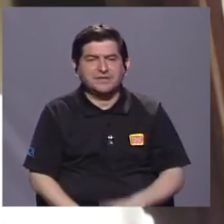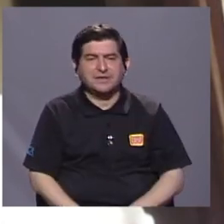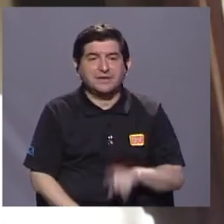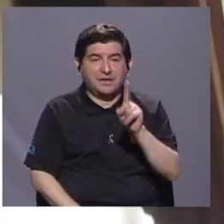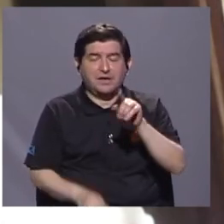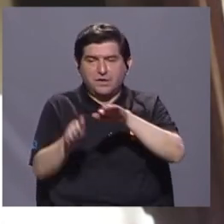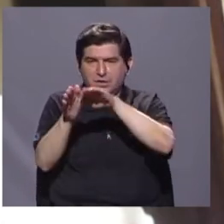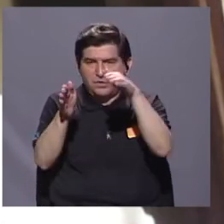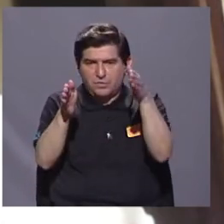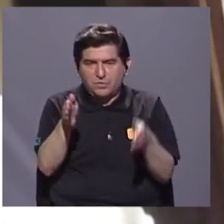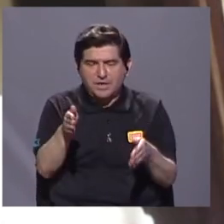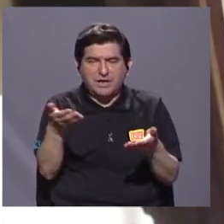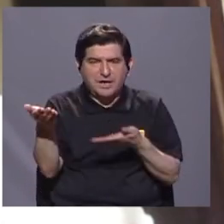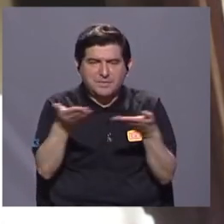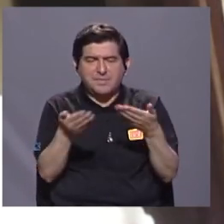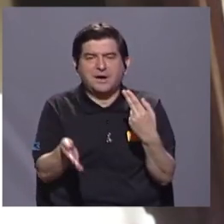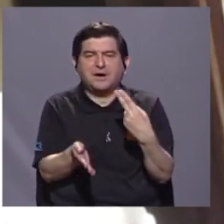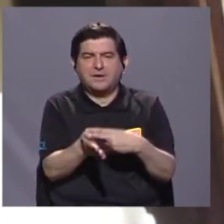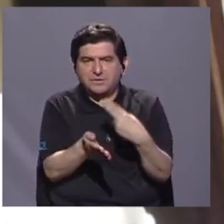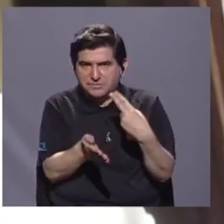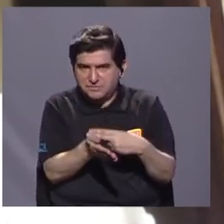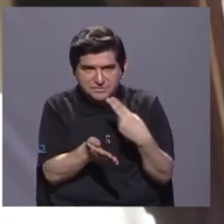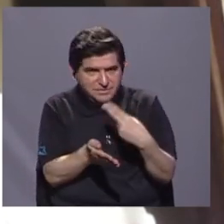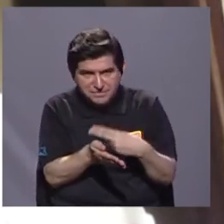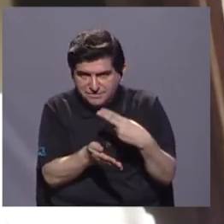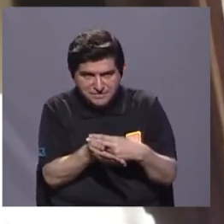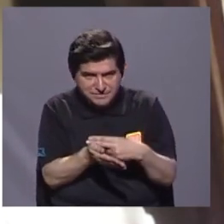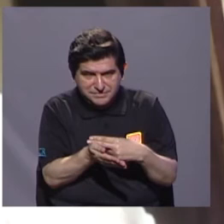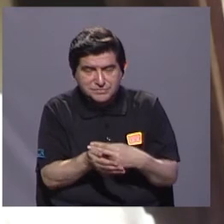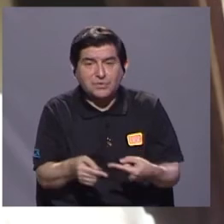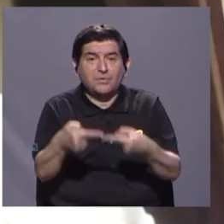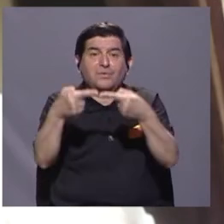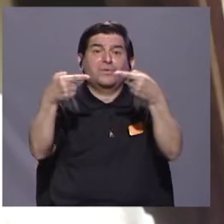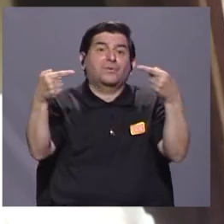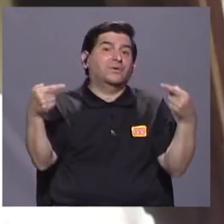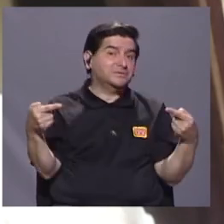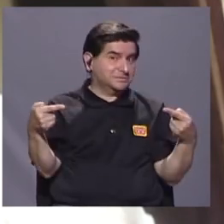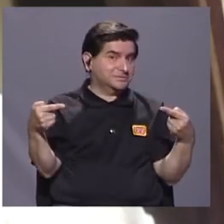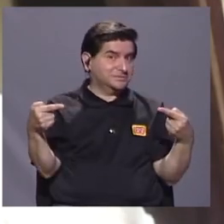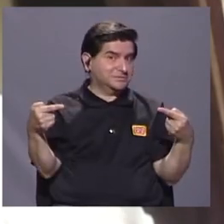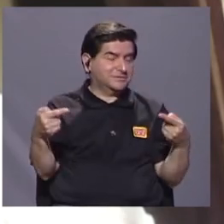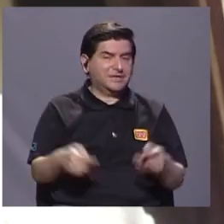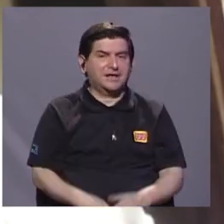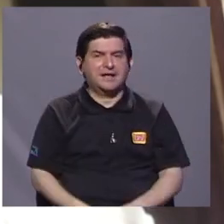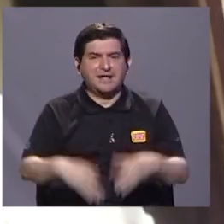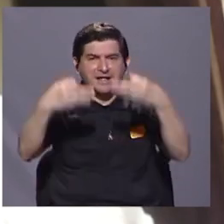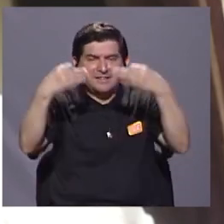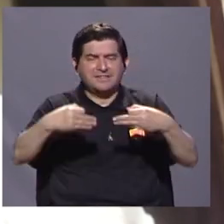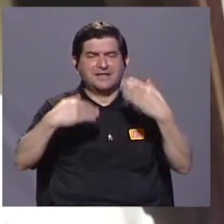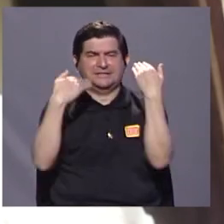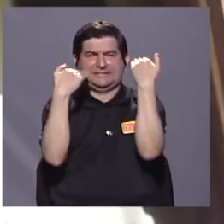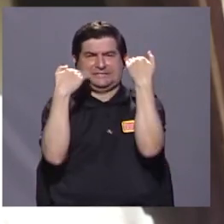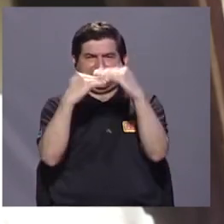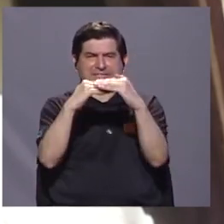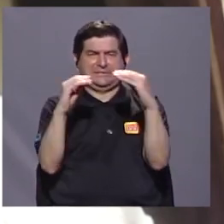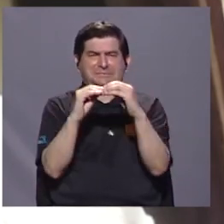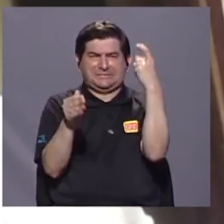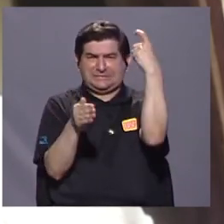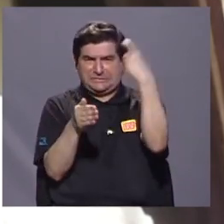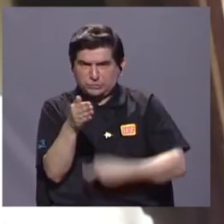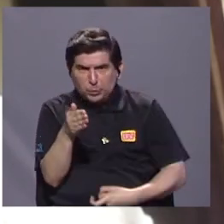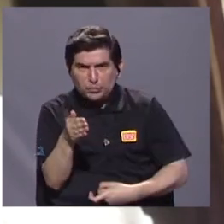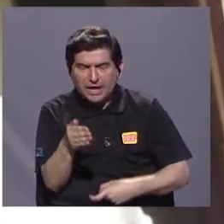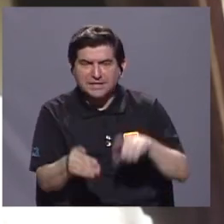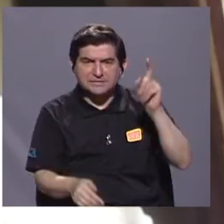o un servicio hospitalario. Versus las medidas de restricción más estrictas que